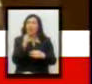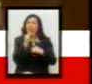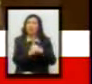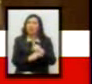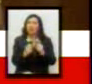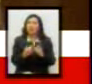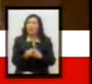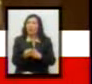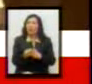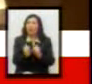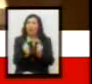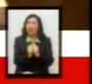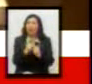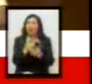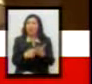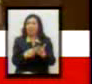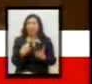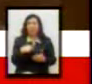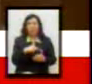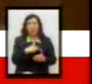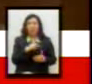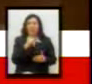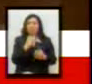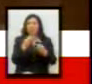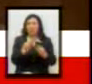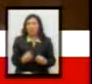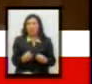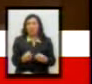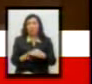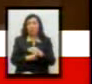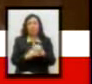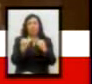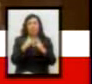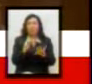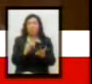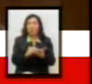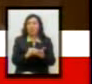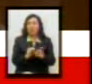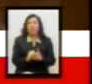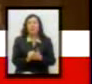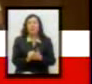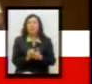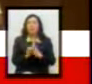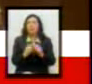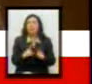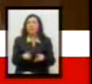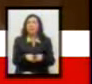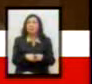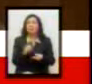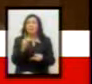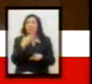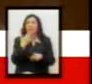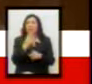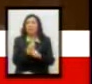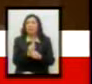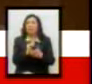Nacional de Cuentas, con la que nosotros estamos seguras que, siendo la base informativa macroeconómica, permitirá también mejorar la toma